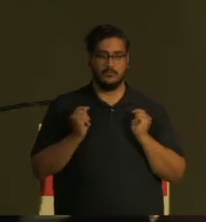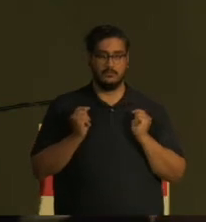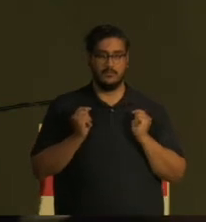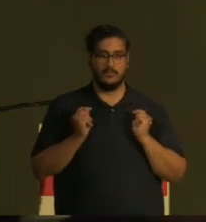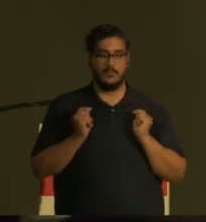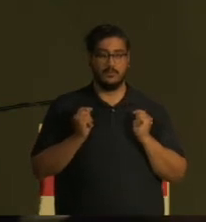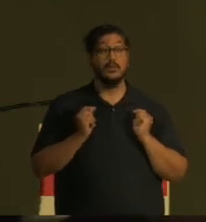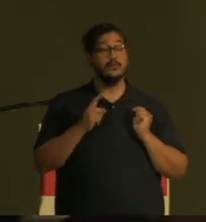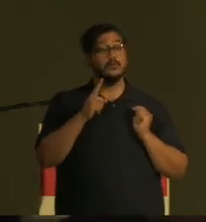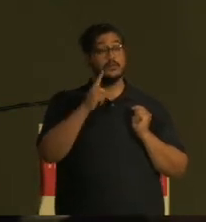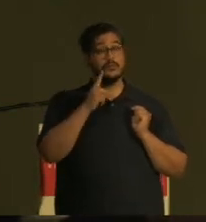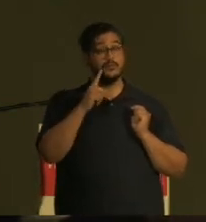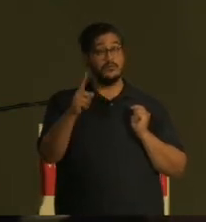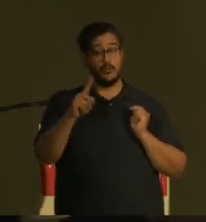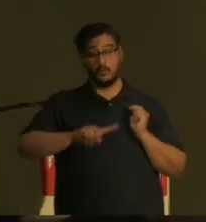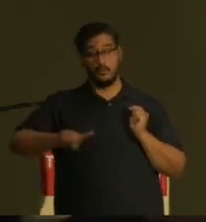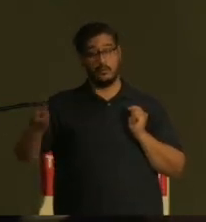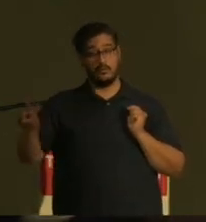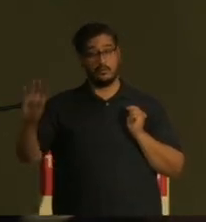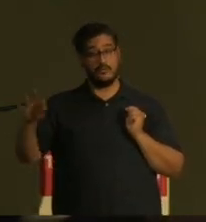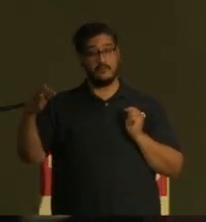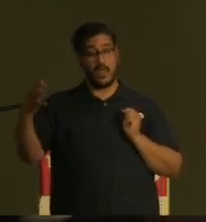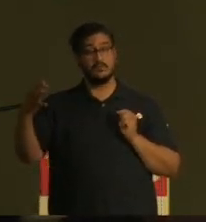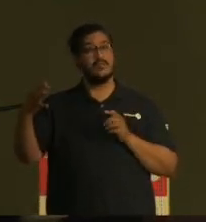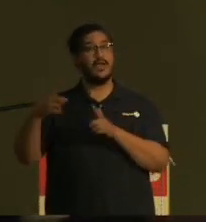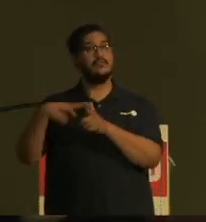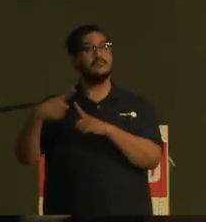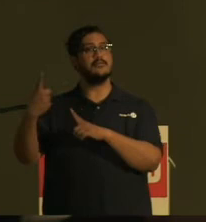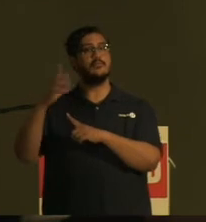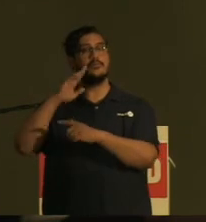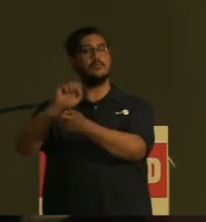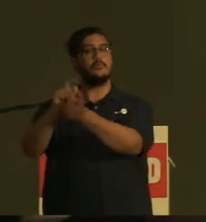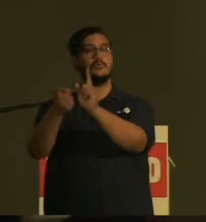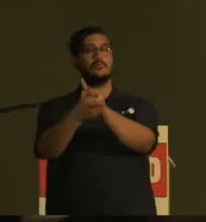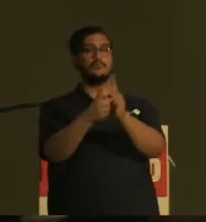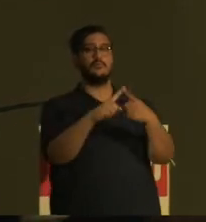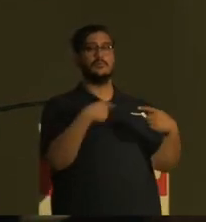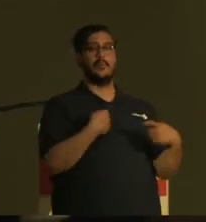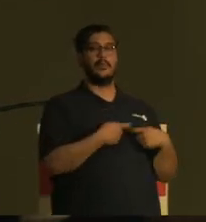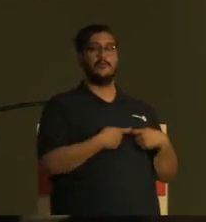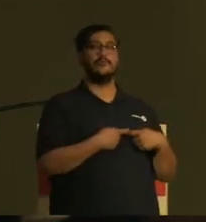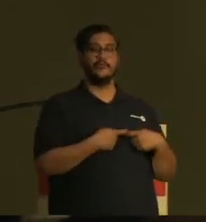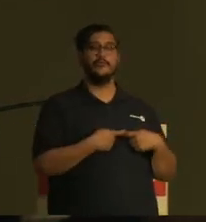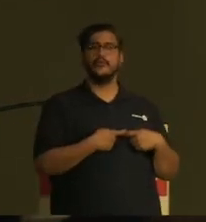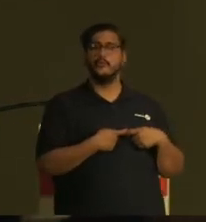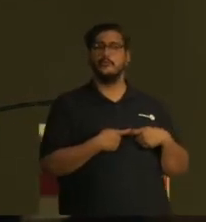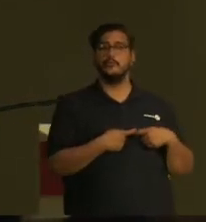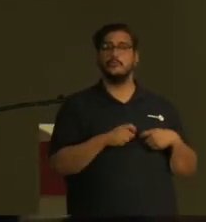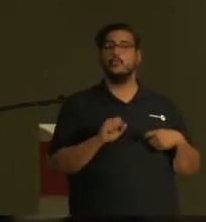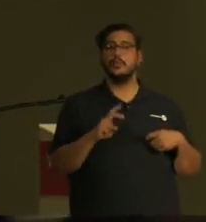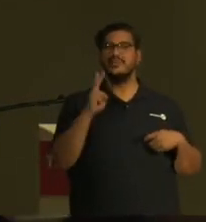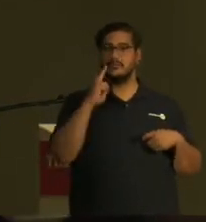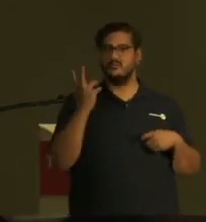que regresara el texto en francés y luego alguien lo tradujera al español, ¿no?, para ver qué